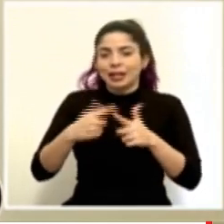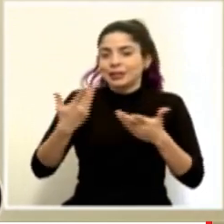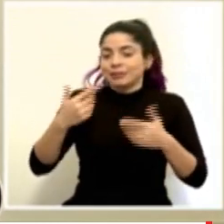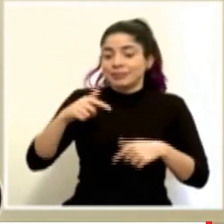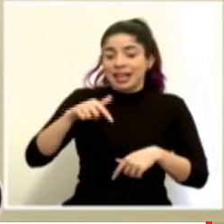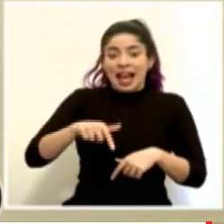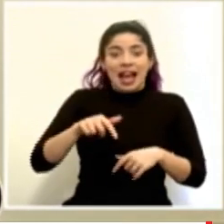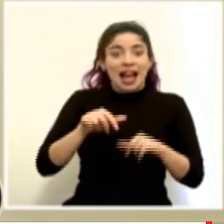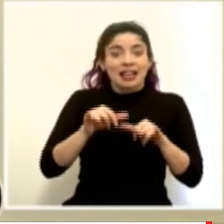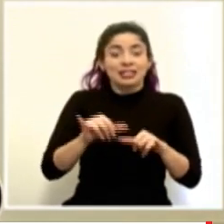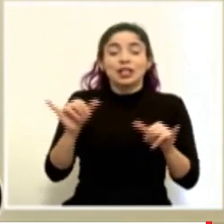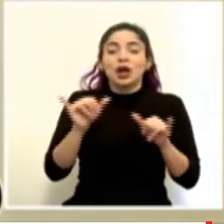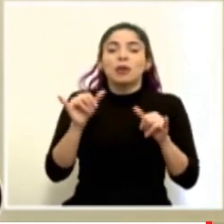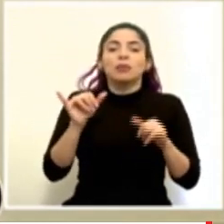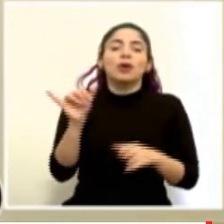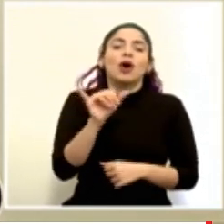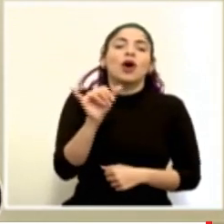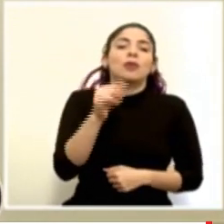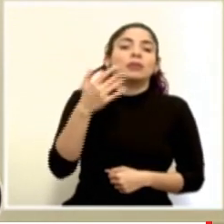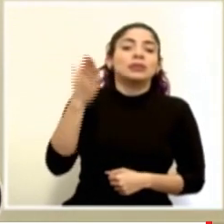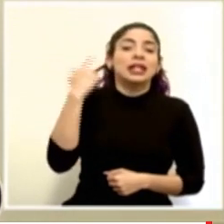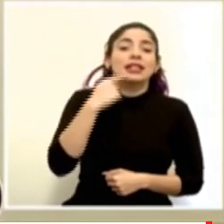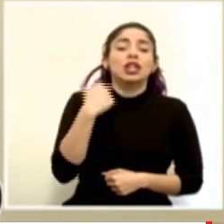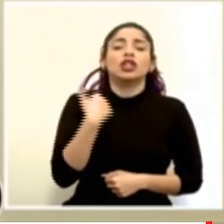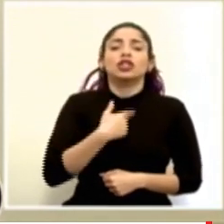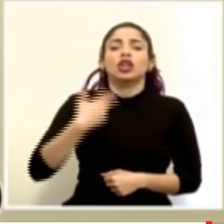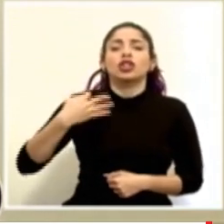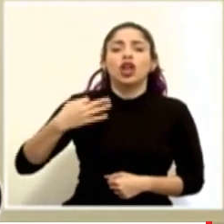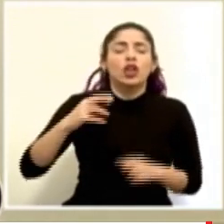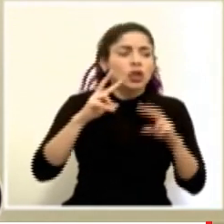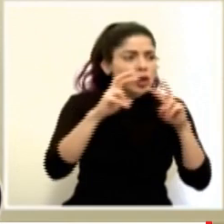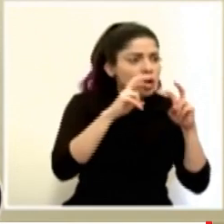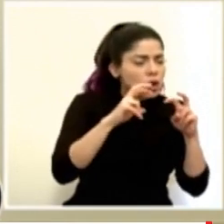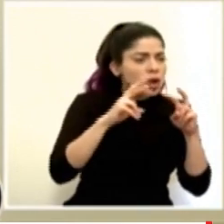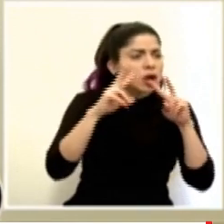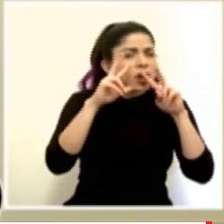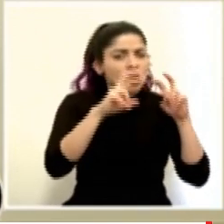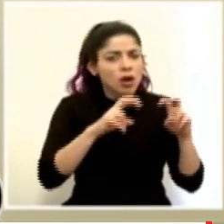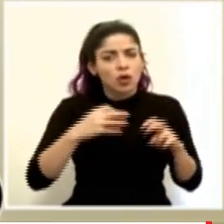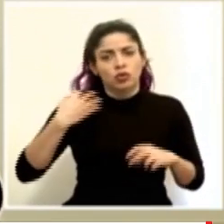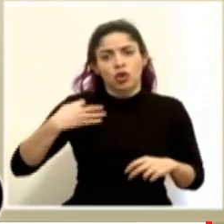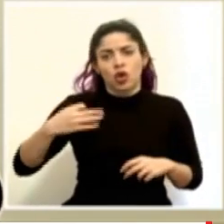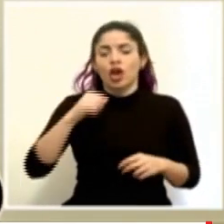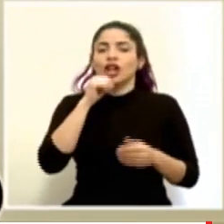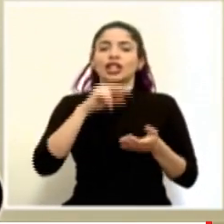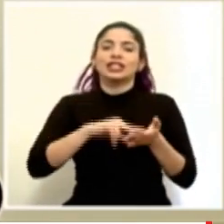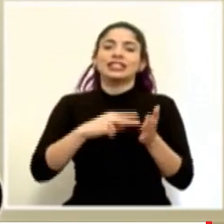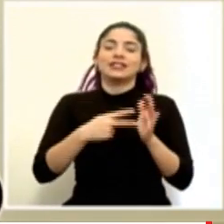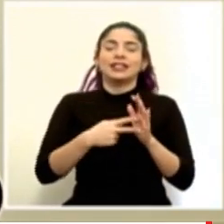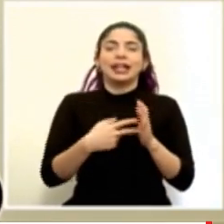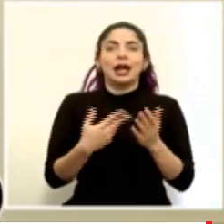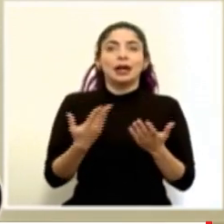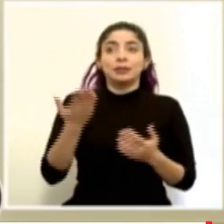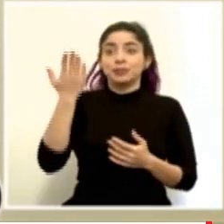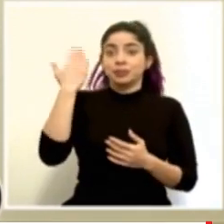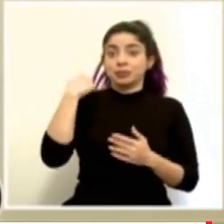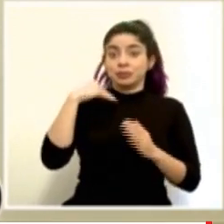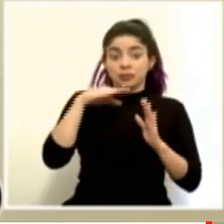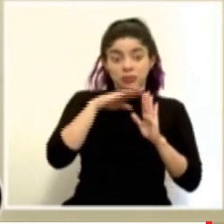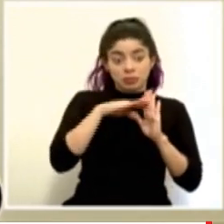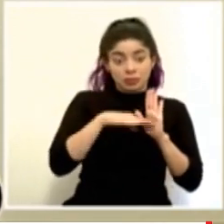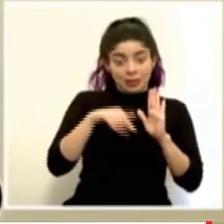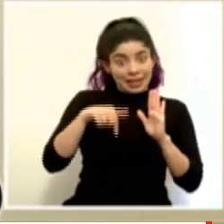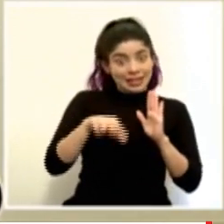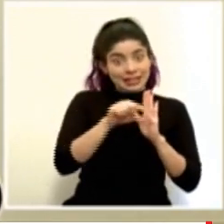esto pues, como indico, hacemos ese análisis todos los días. No es que tampoco las medidas que se han tomado